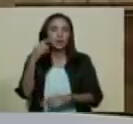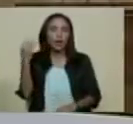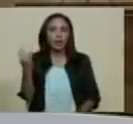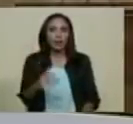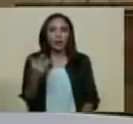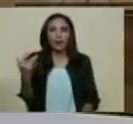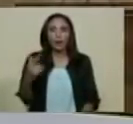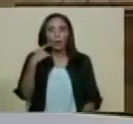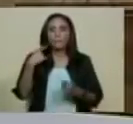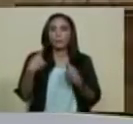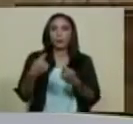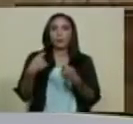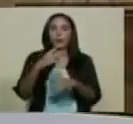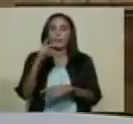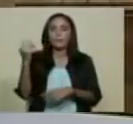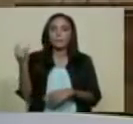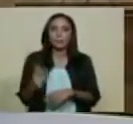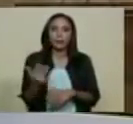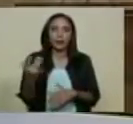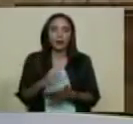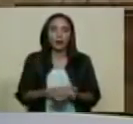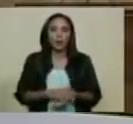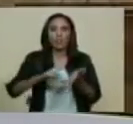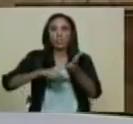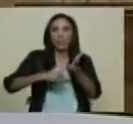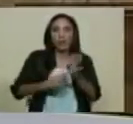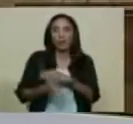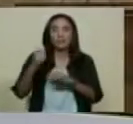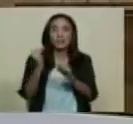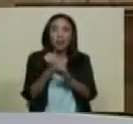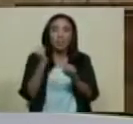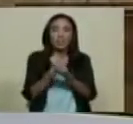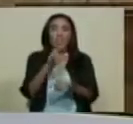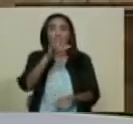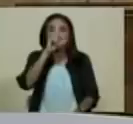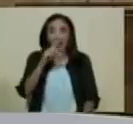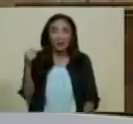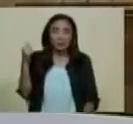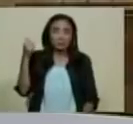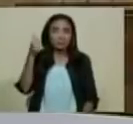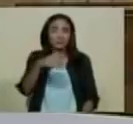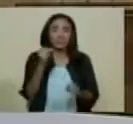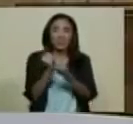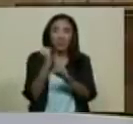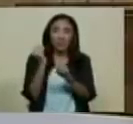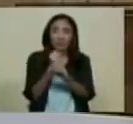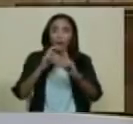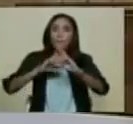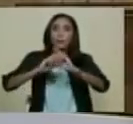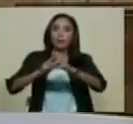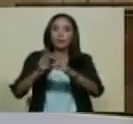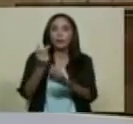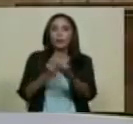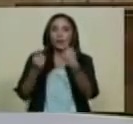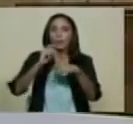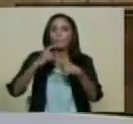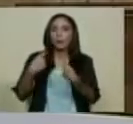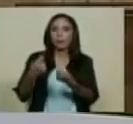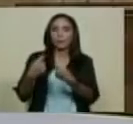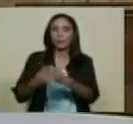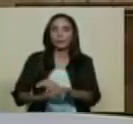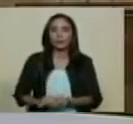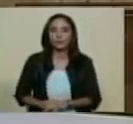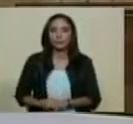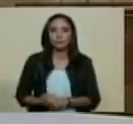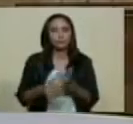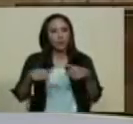y parte del otro, y tiene que trabajar 10 años a pagar el crédito que le dieron para estudiar. Venezuela